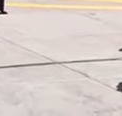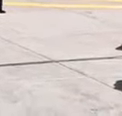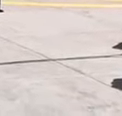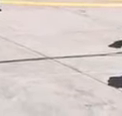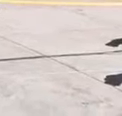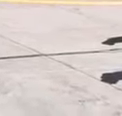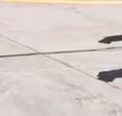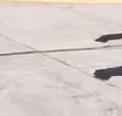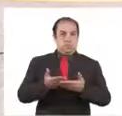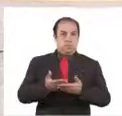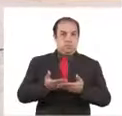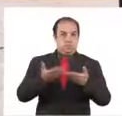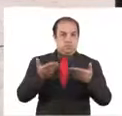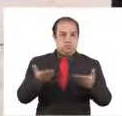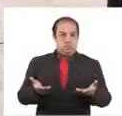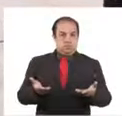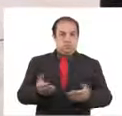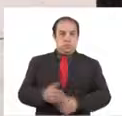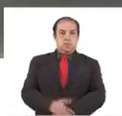Enseguida,